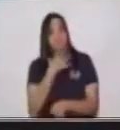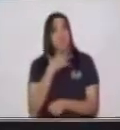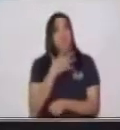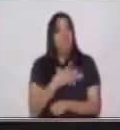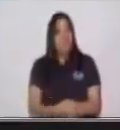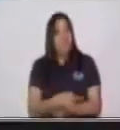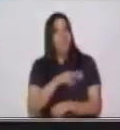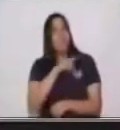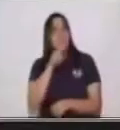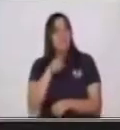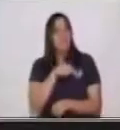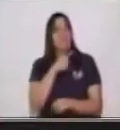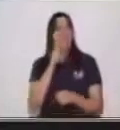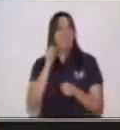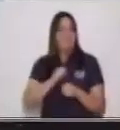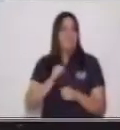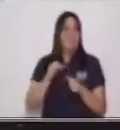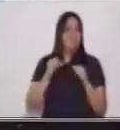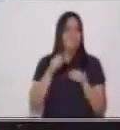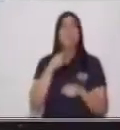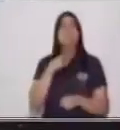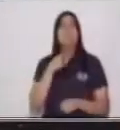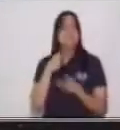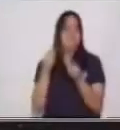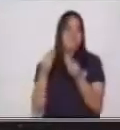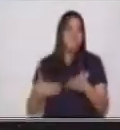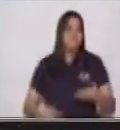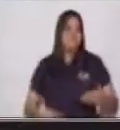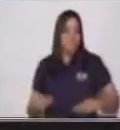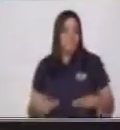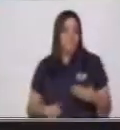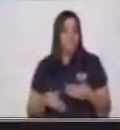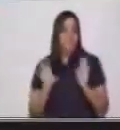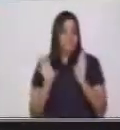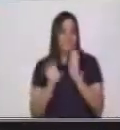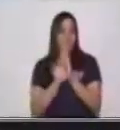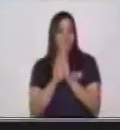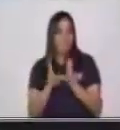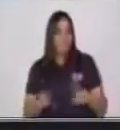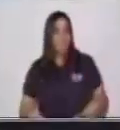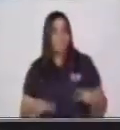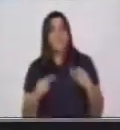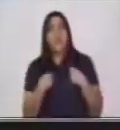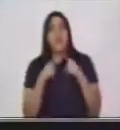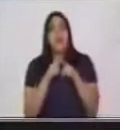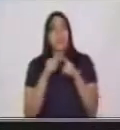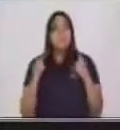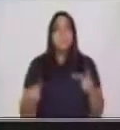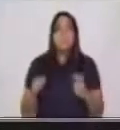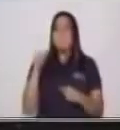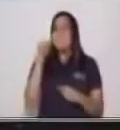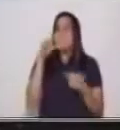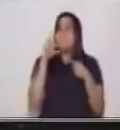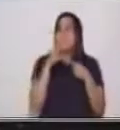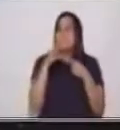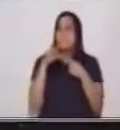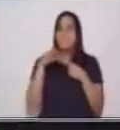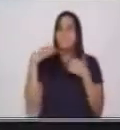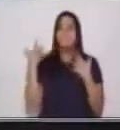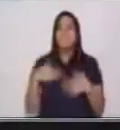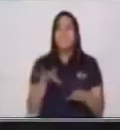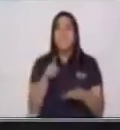verdadera especialidad, lo que le caracterizaba en la vida. Pero esa especialidad le fue a